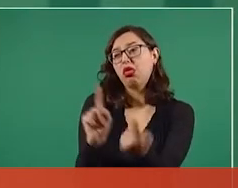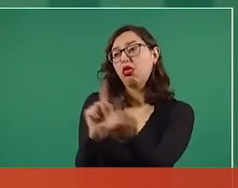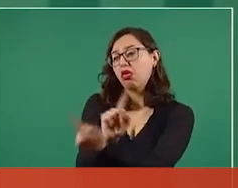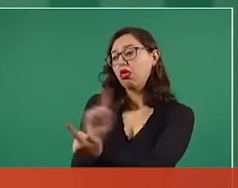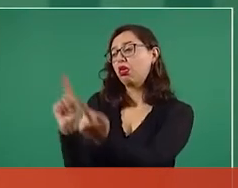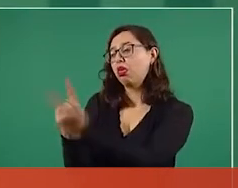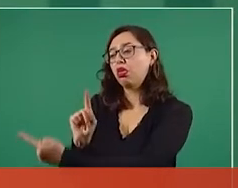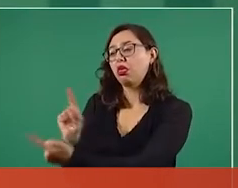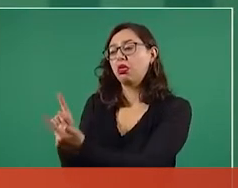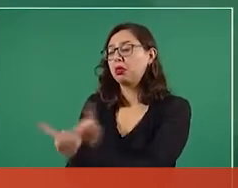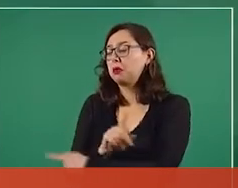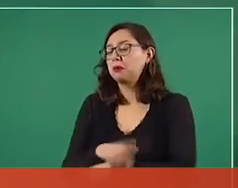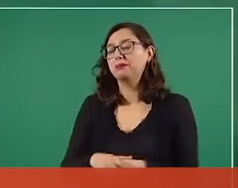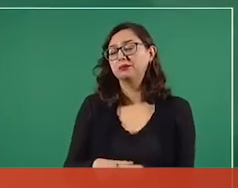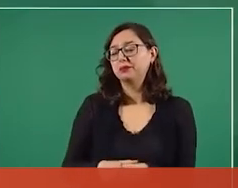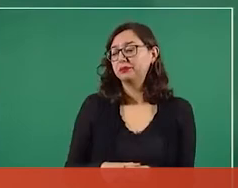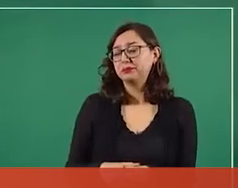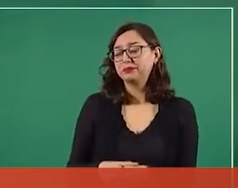con muy poca gente.